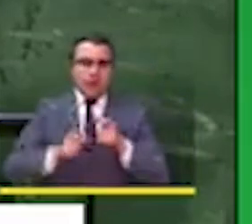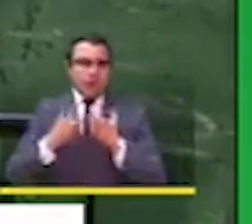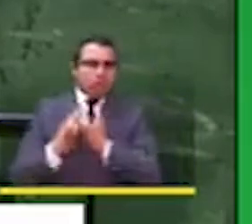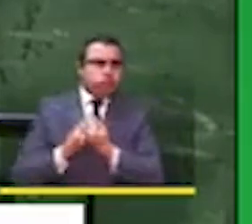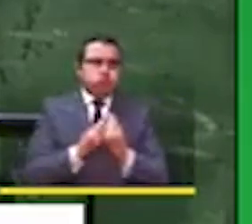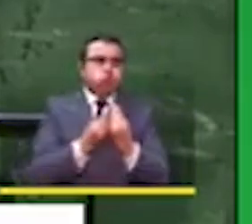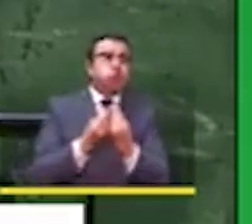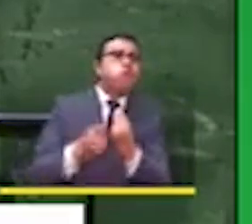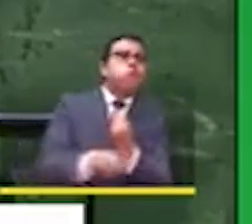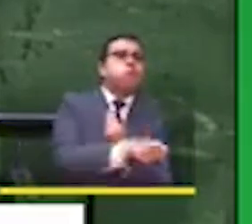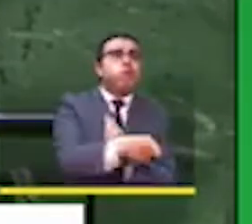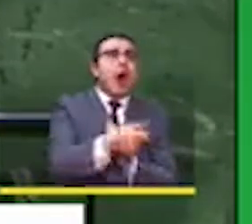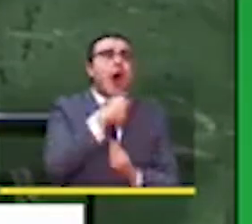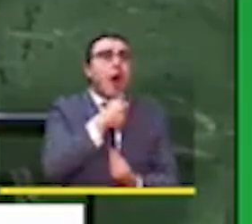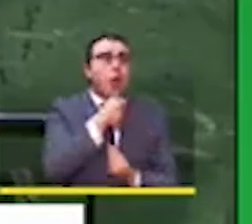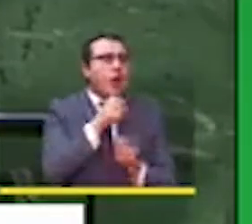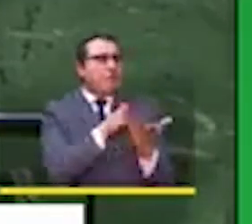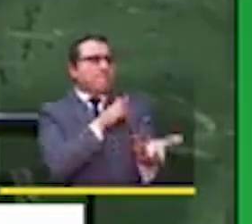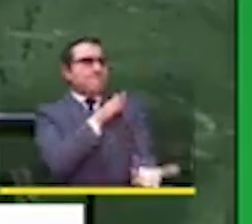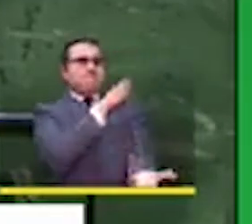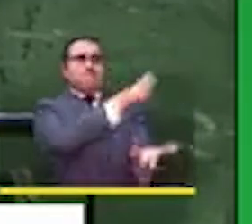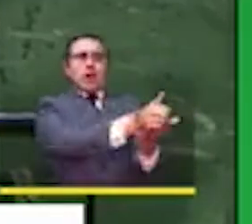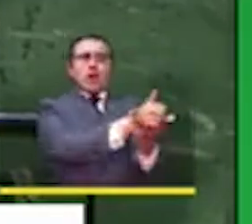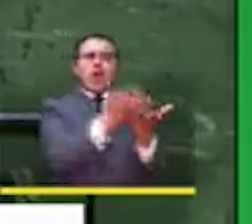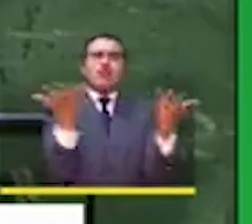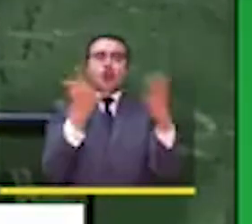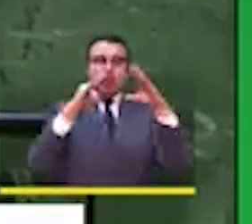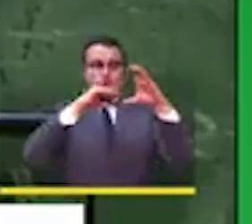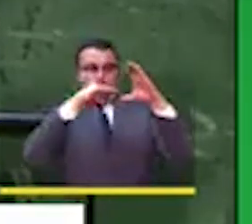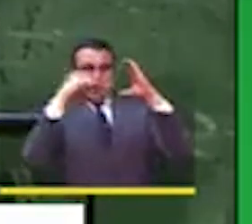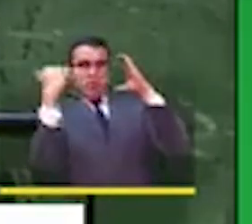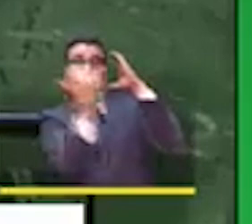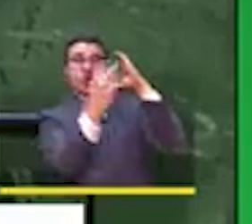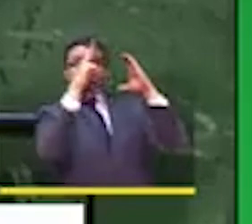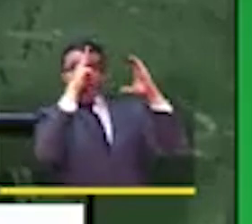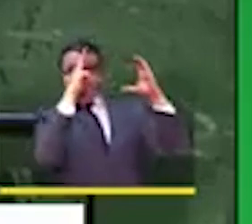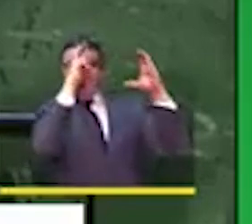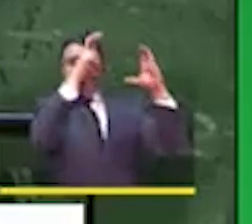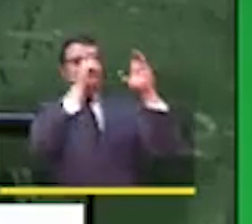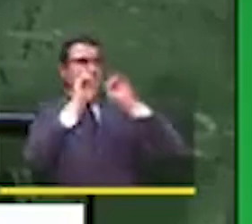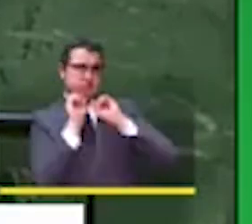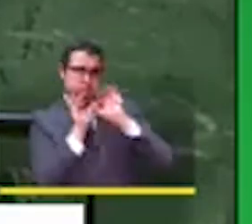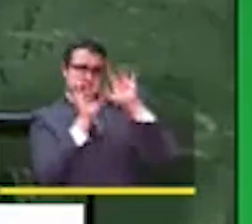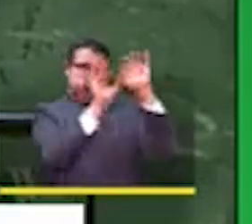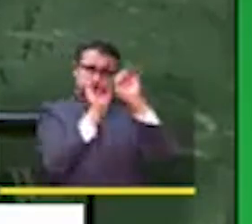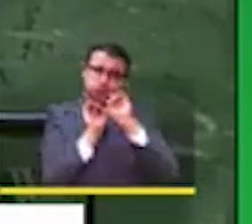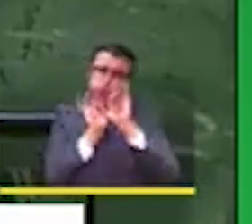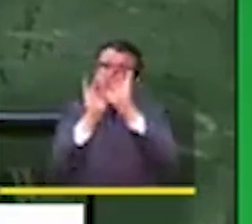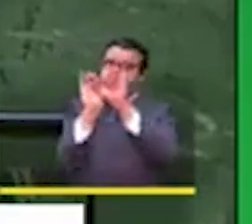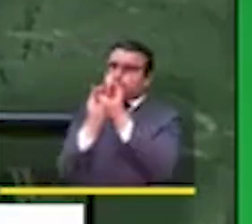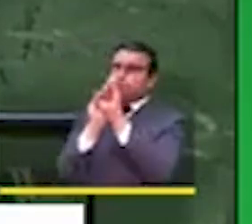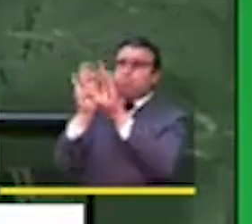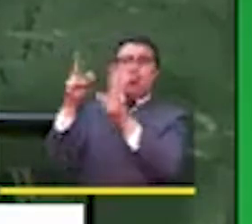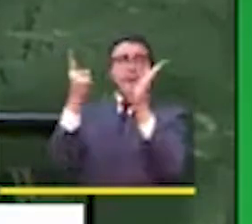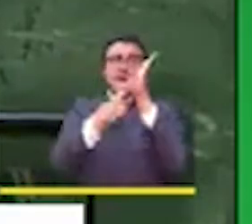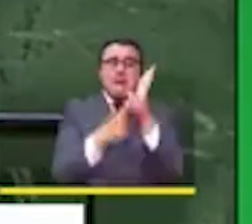de agua líquida, hacia el norte. Miles de millones que